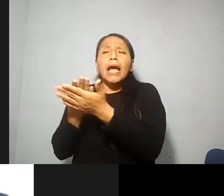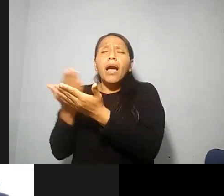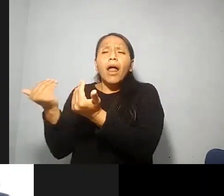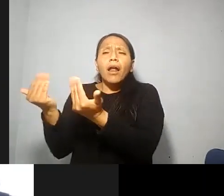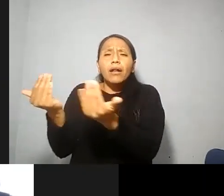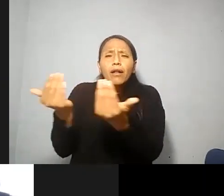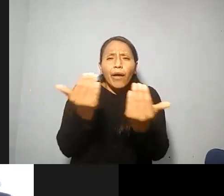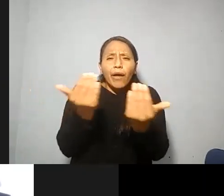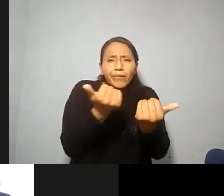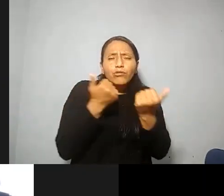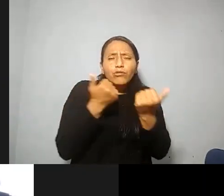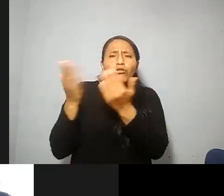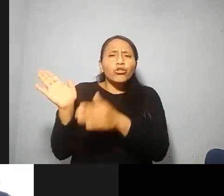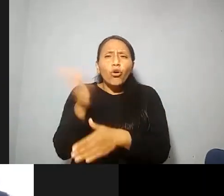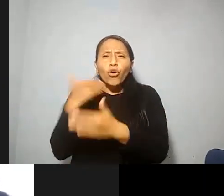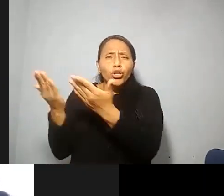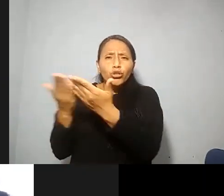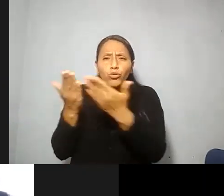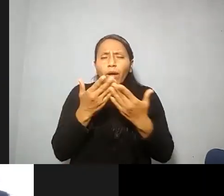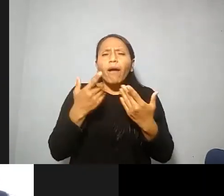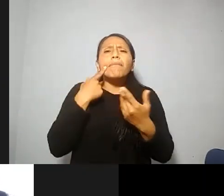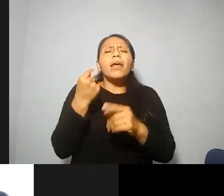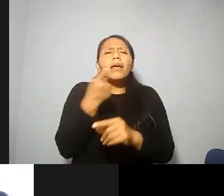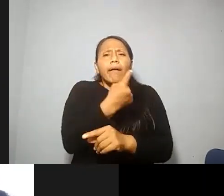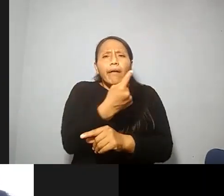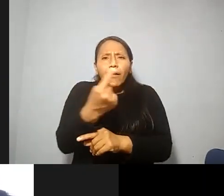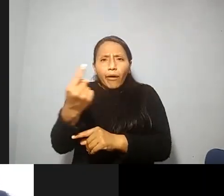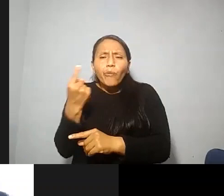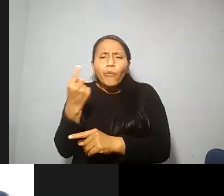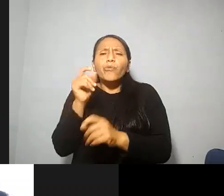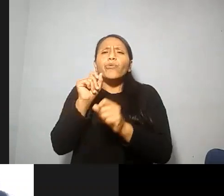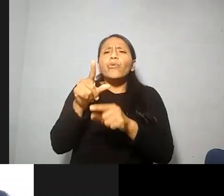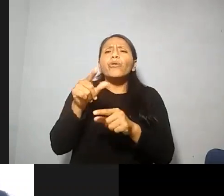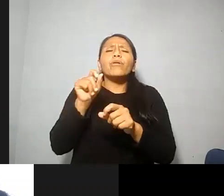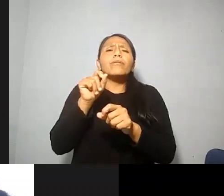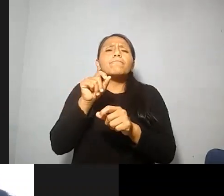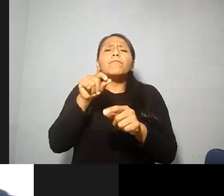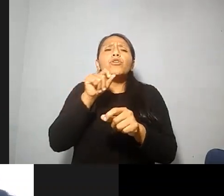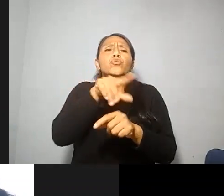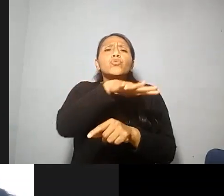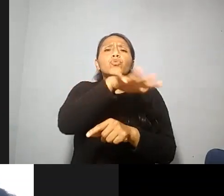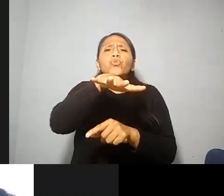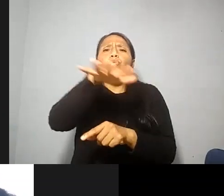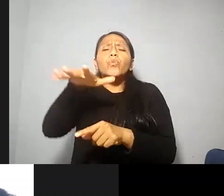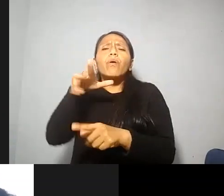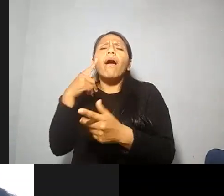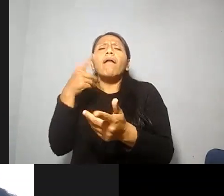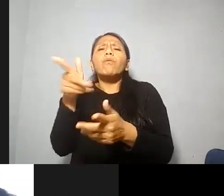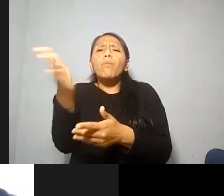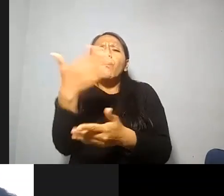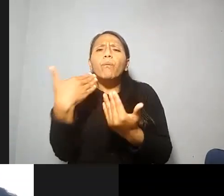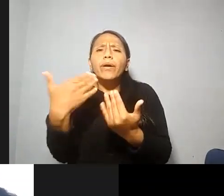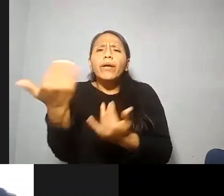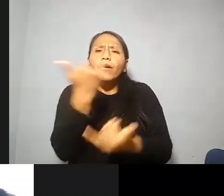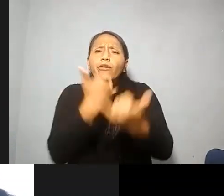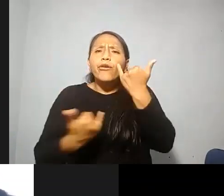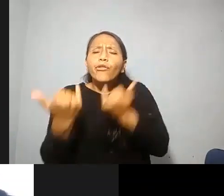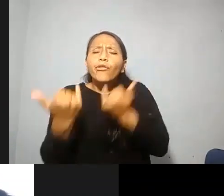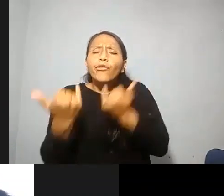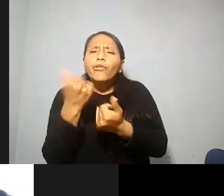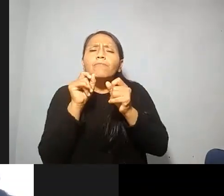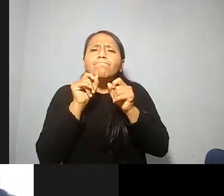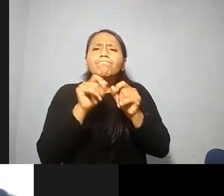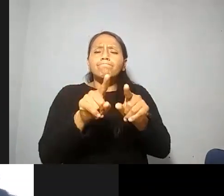los estudiantes para que, bueno, cada uno, desde el lugar donde estén, bueno, nos puedan contar, ¿sí?, cuál es su realidad,